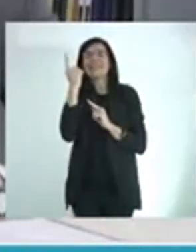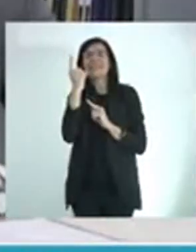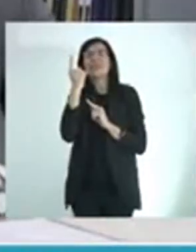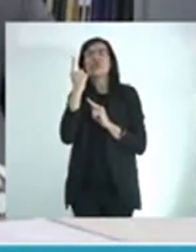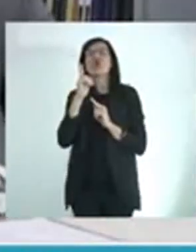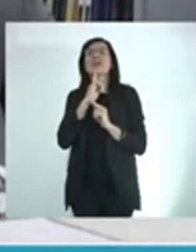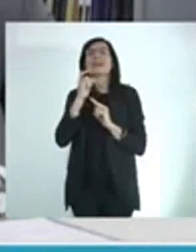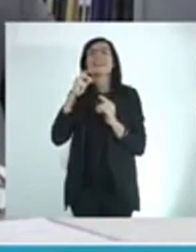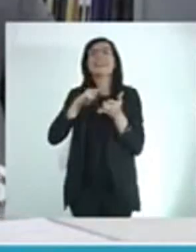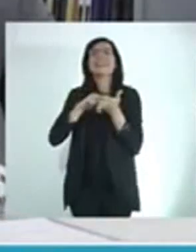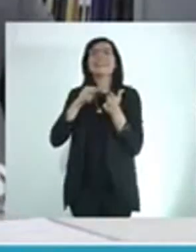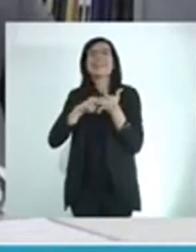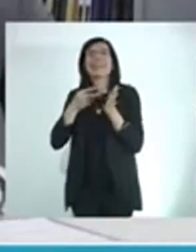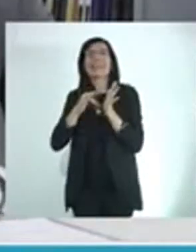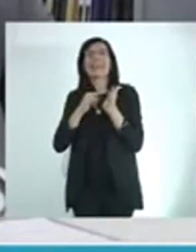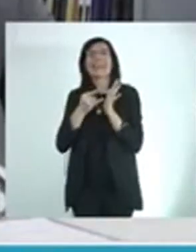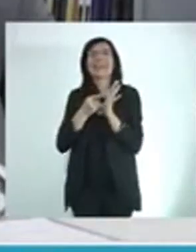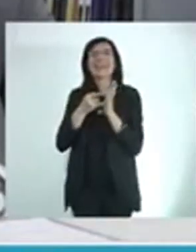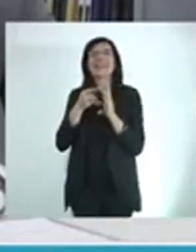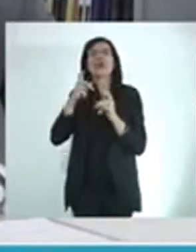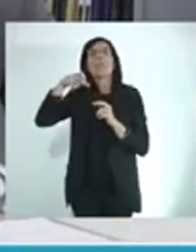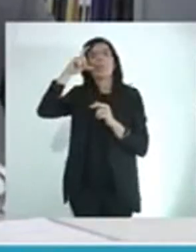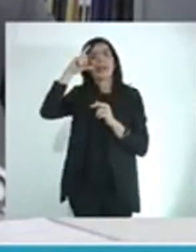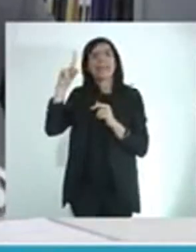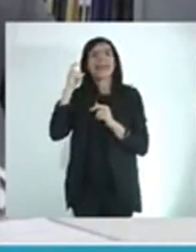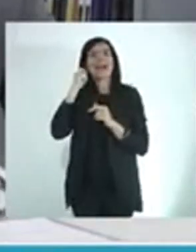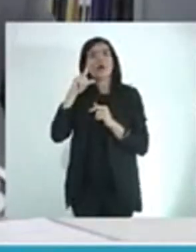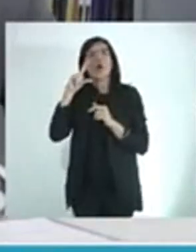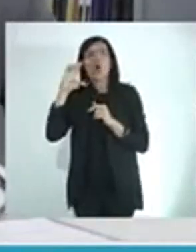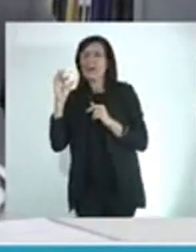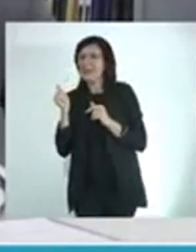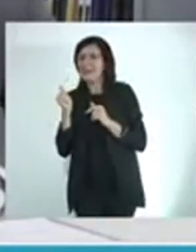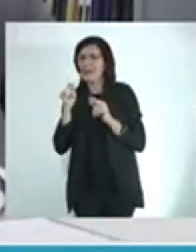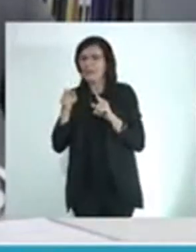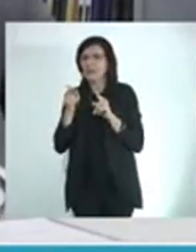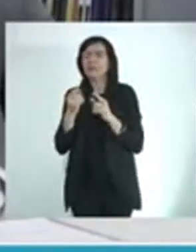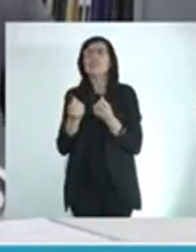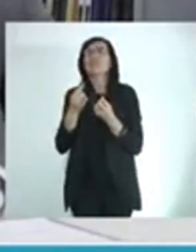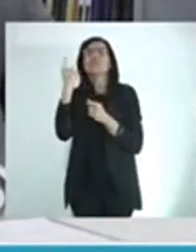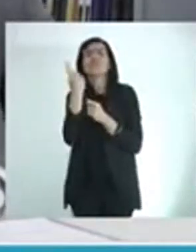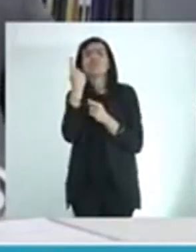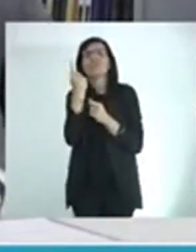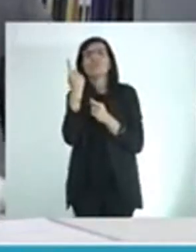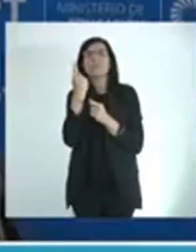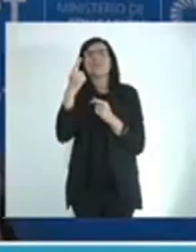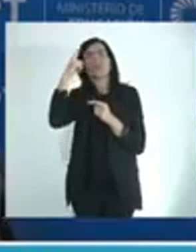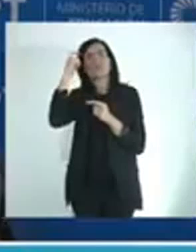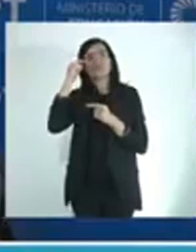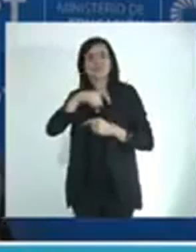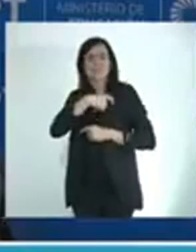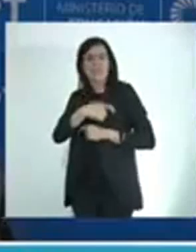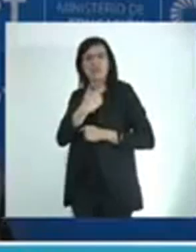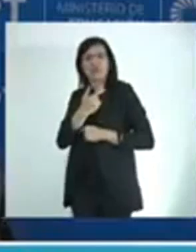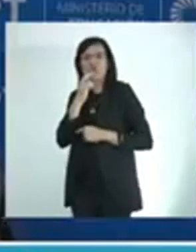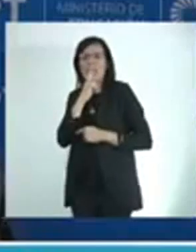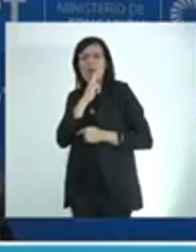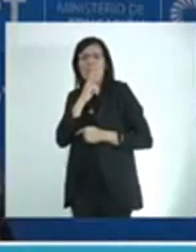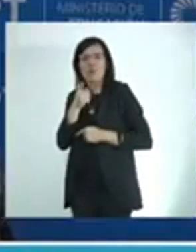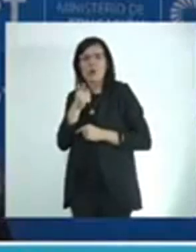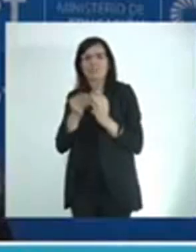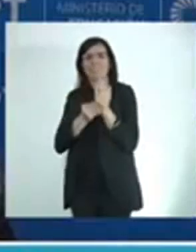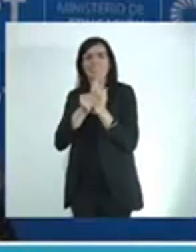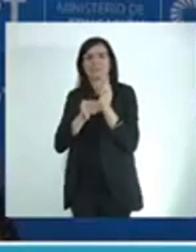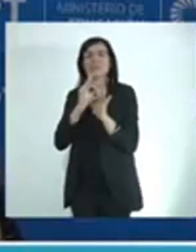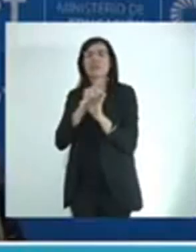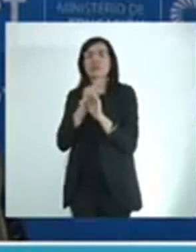Asistencia Técnico-Pedagógica. Bienvenido. Y Verónica Torres, referente del programa de aprendizaje social perteneciente al Ministerio de